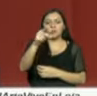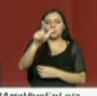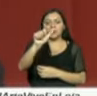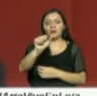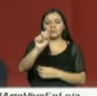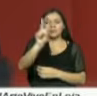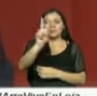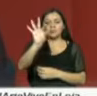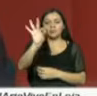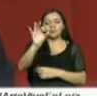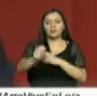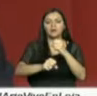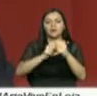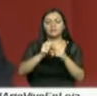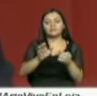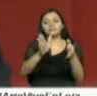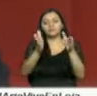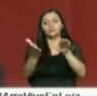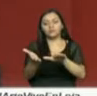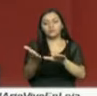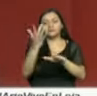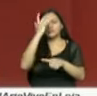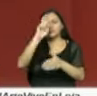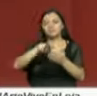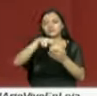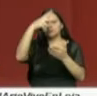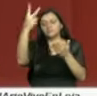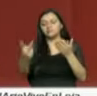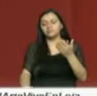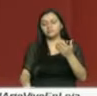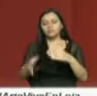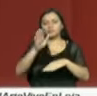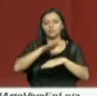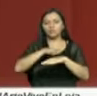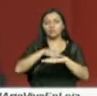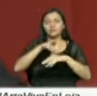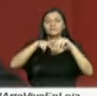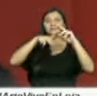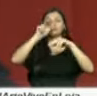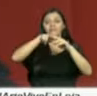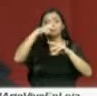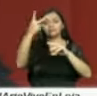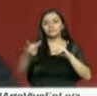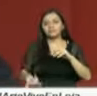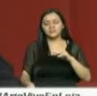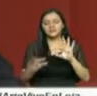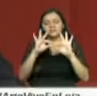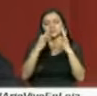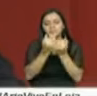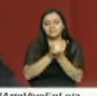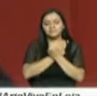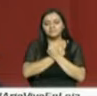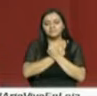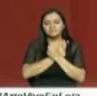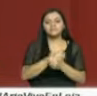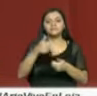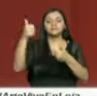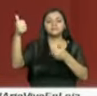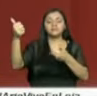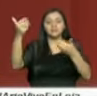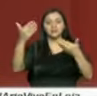años, fallecido en un lamentable accidente durante la construcción del teatro.